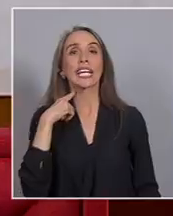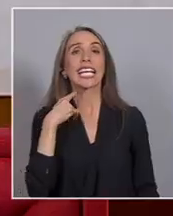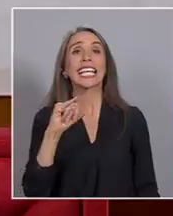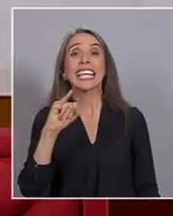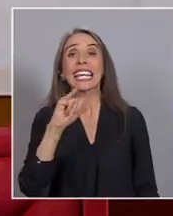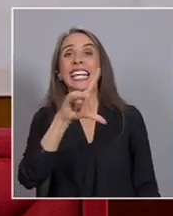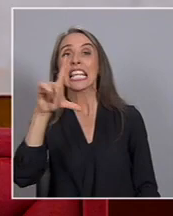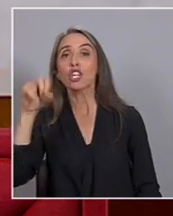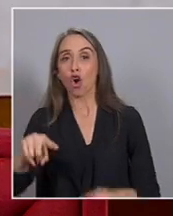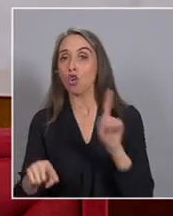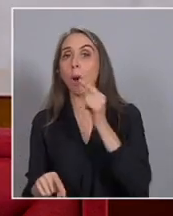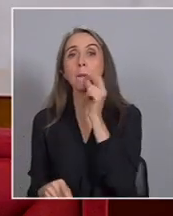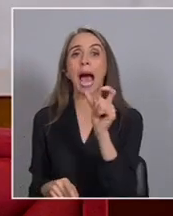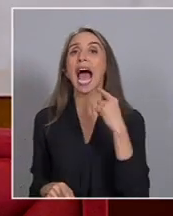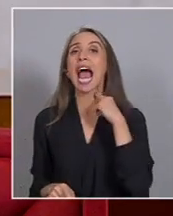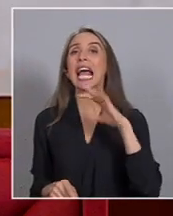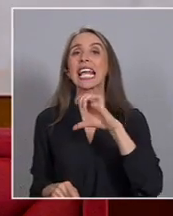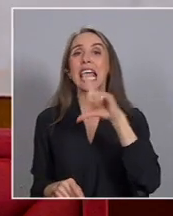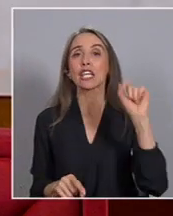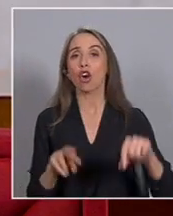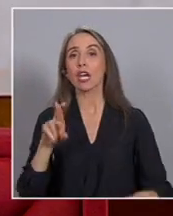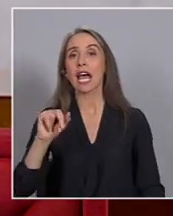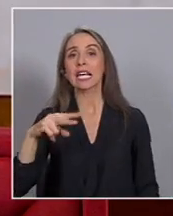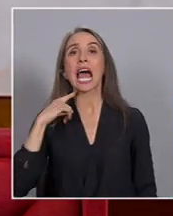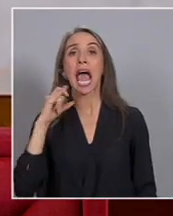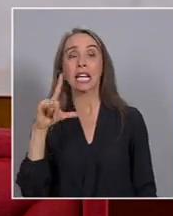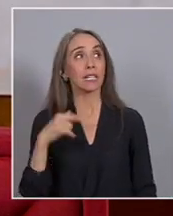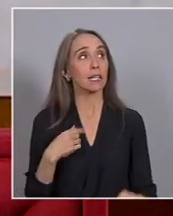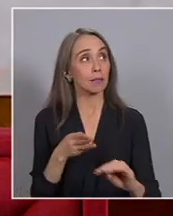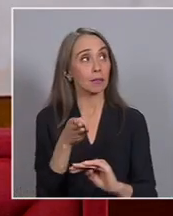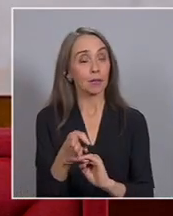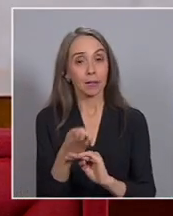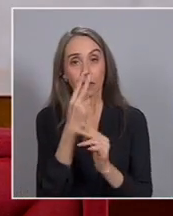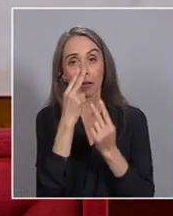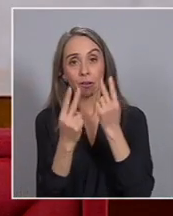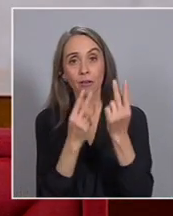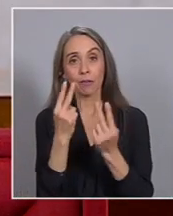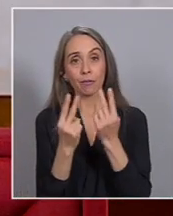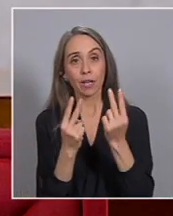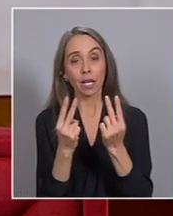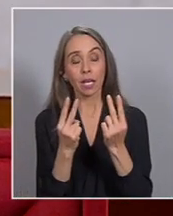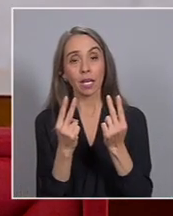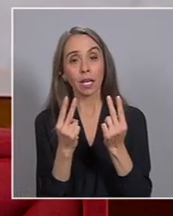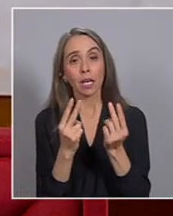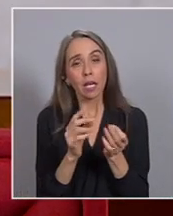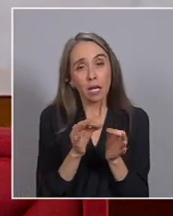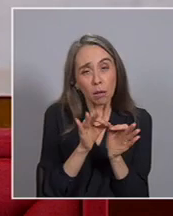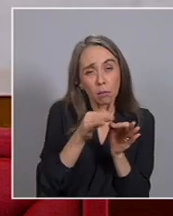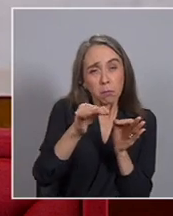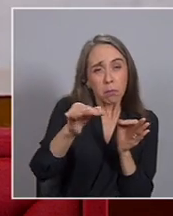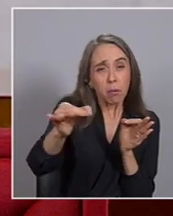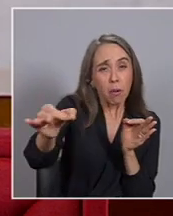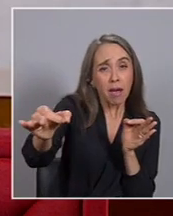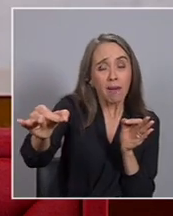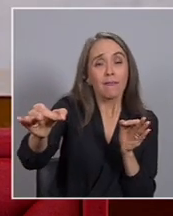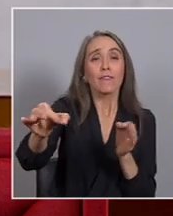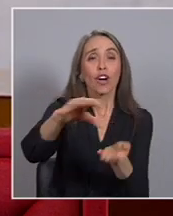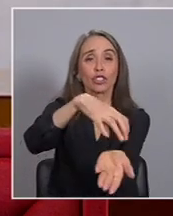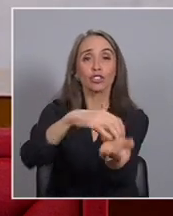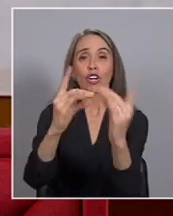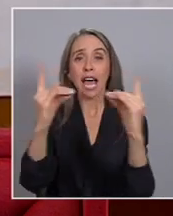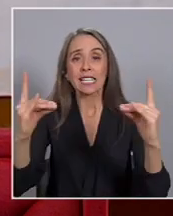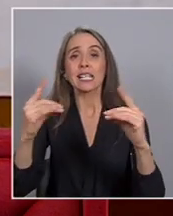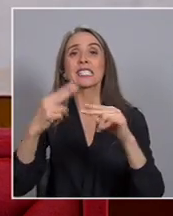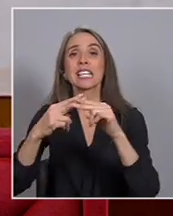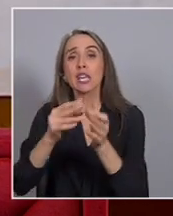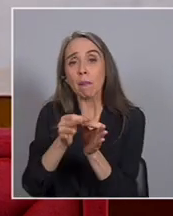Quillón, en Ranquil, me ha tocado verlo en lugares aislados de la región de Aysén, como Cerro